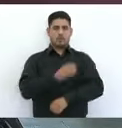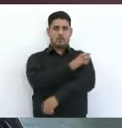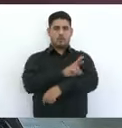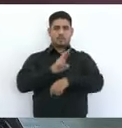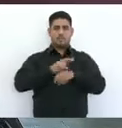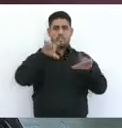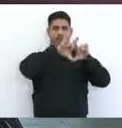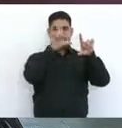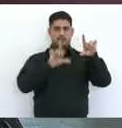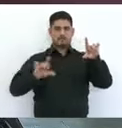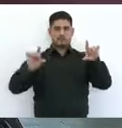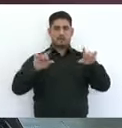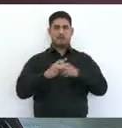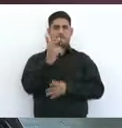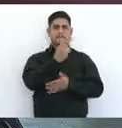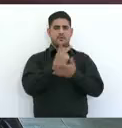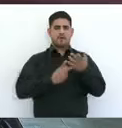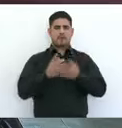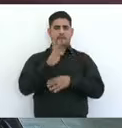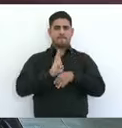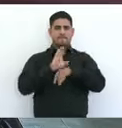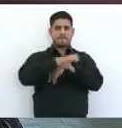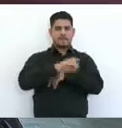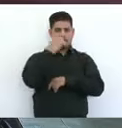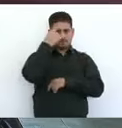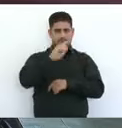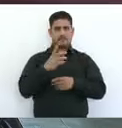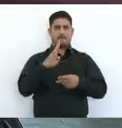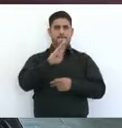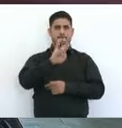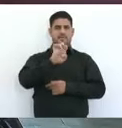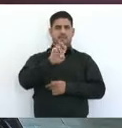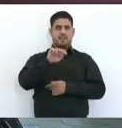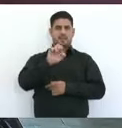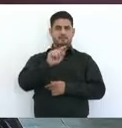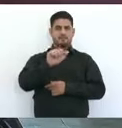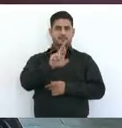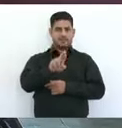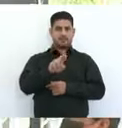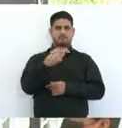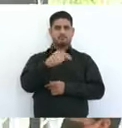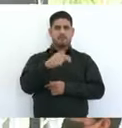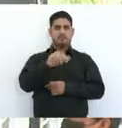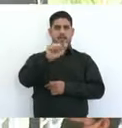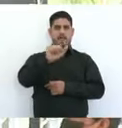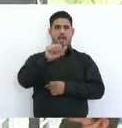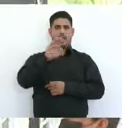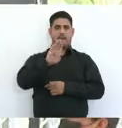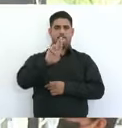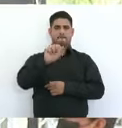Coordinador Nacional de Programa de Becas para el Bienestar, Benito Juárez, Abraham Vázquez Piceno.